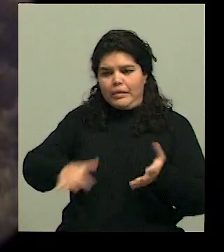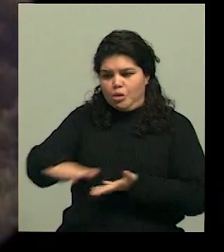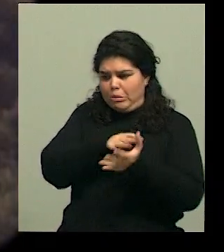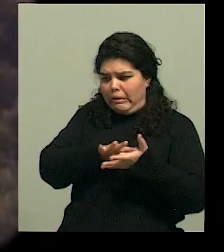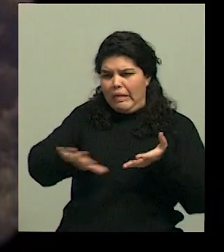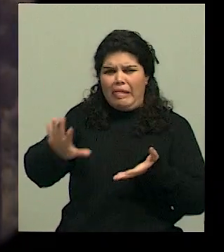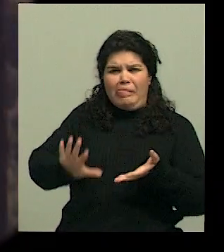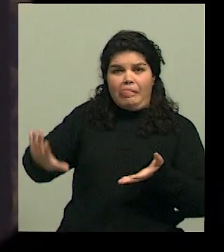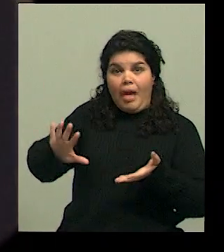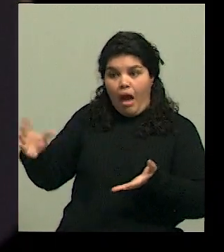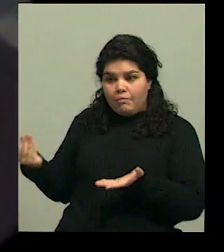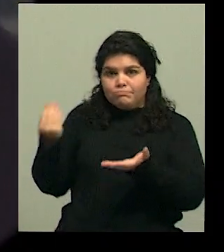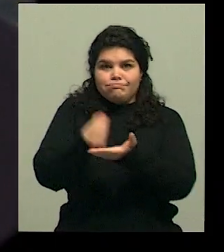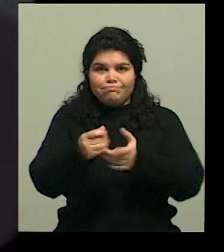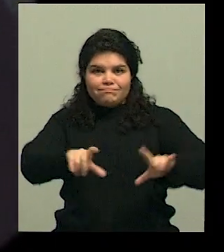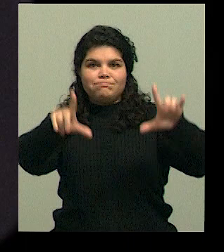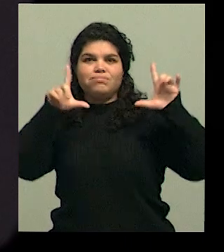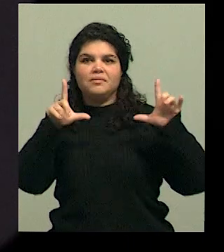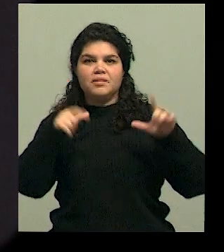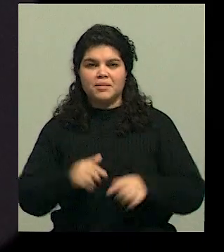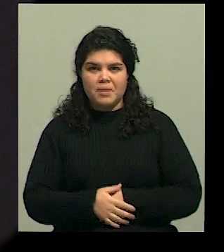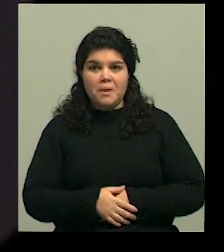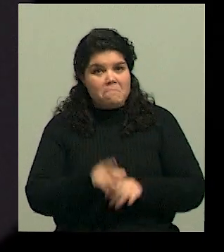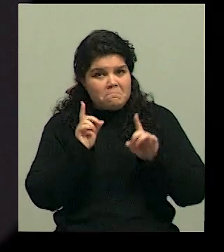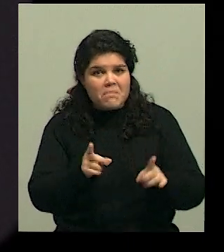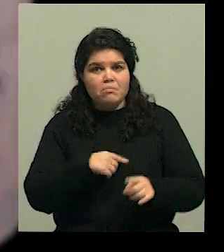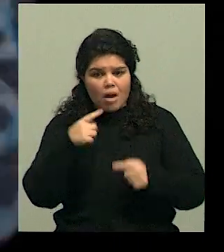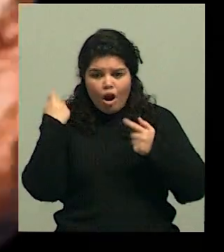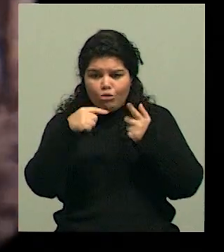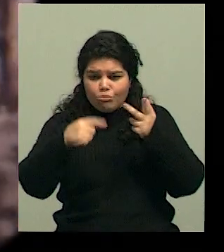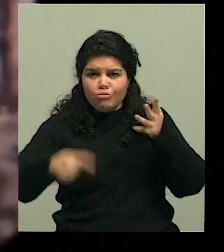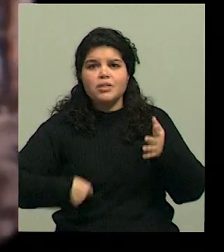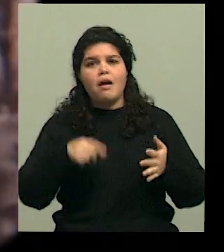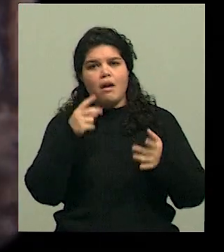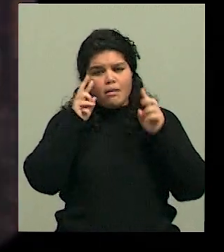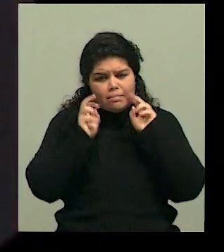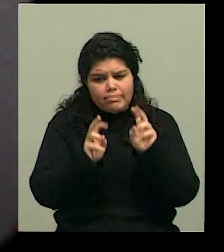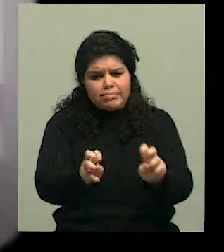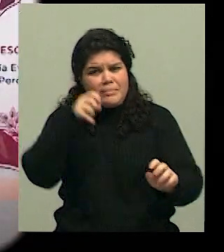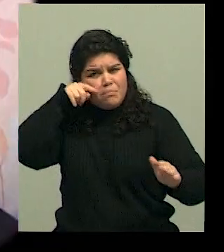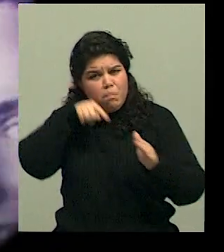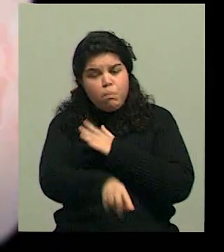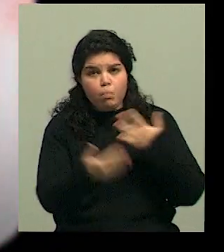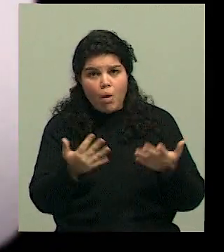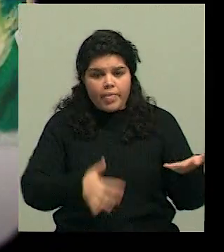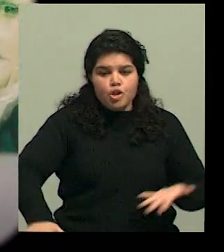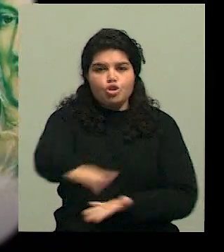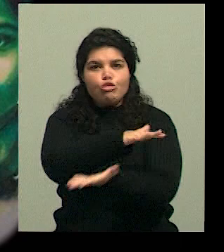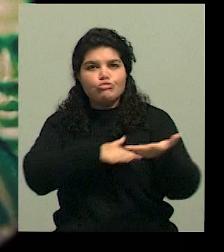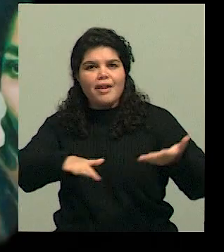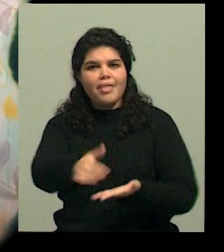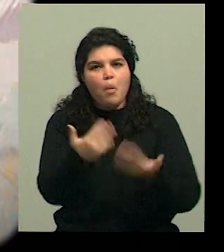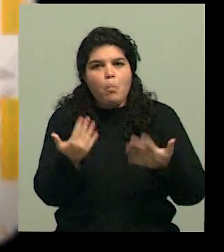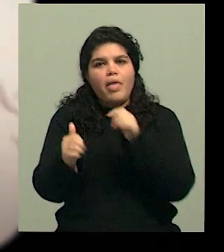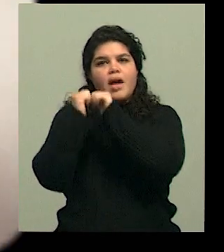país. Tenemos las herramientas y las guías necesarias para investigar y que la población tenga conocimiento